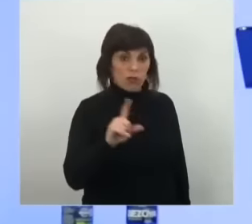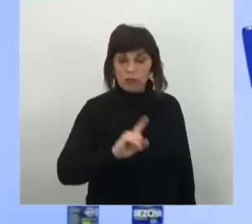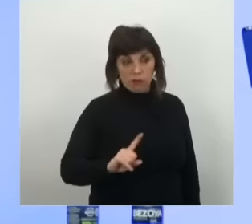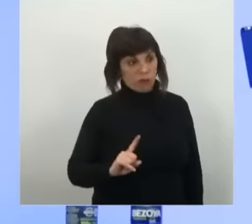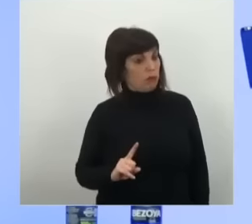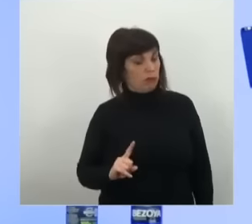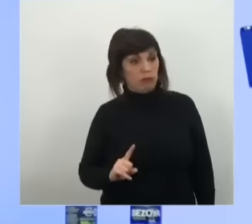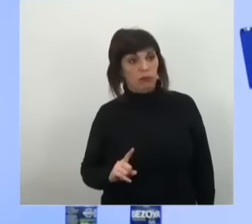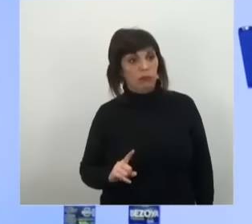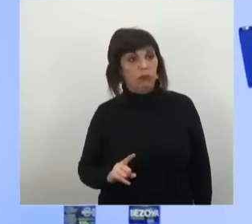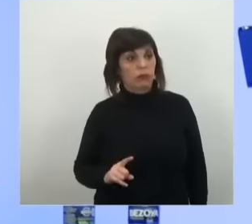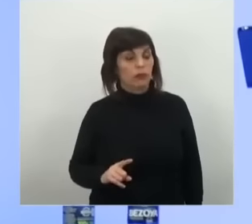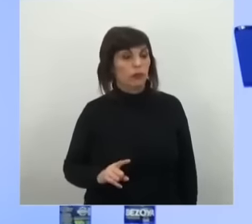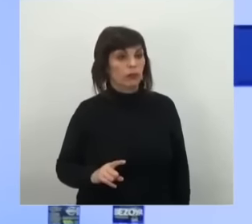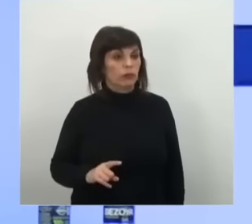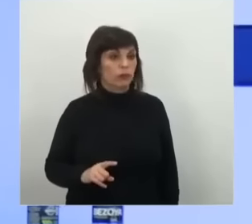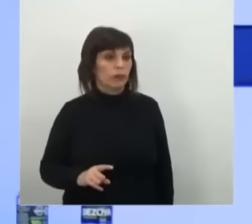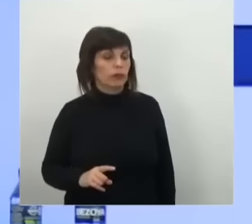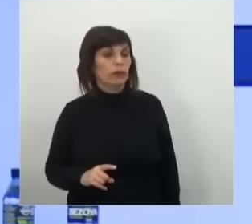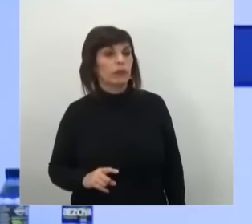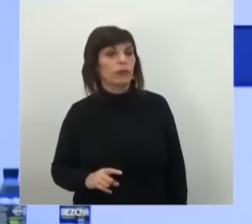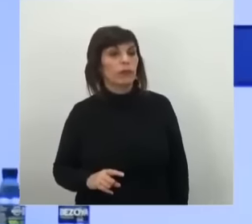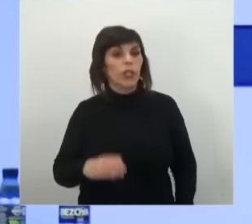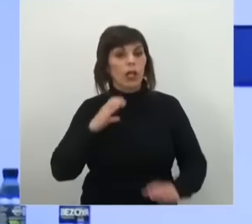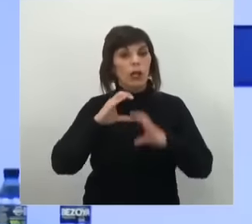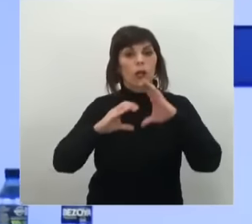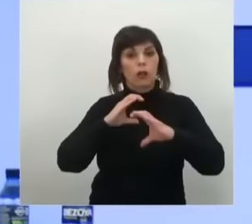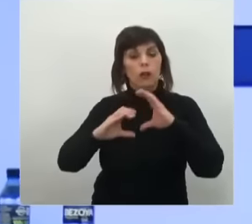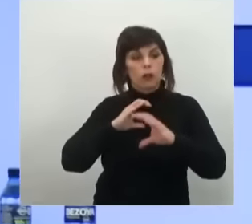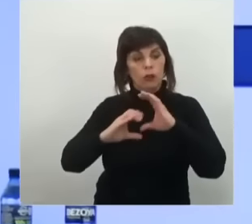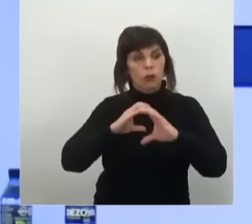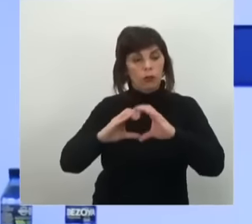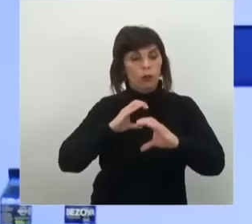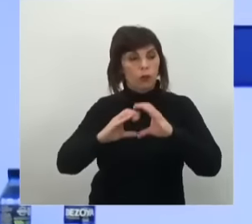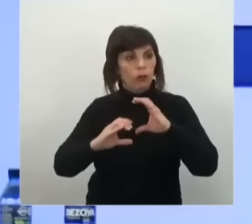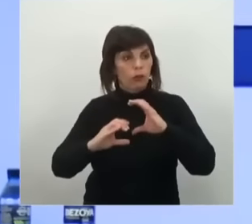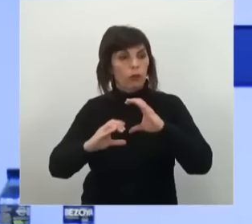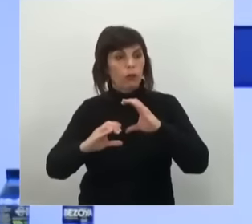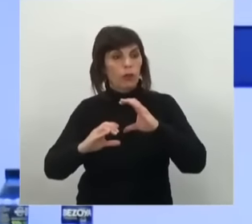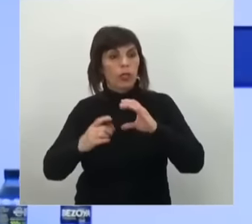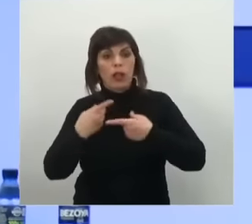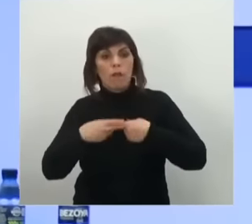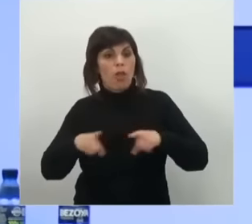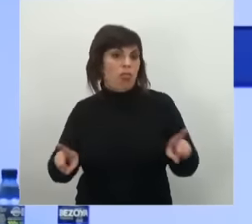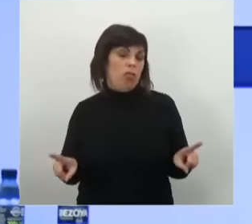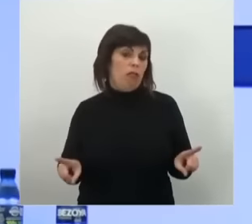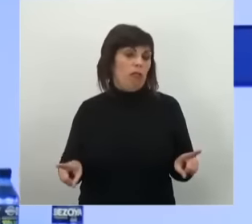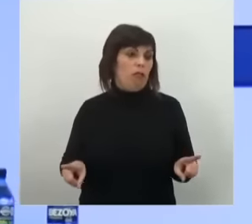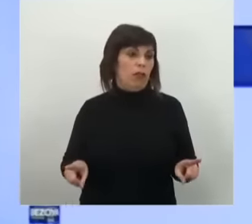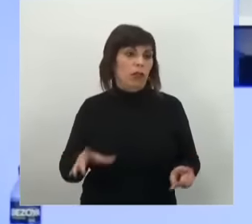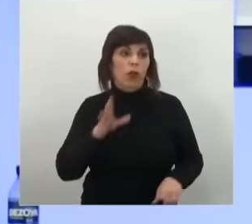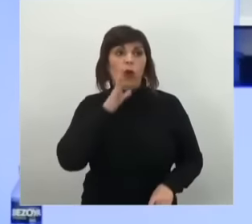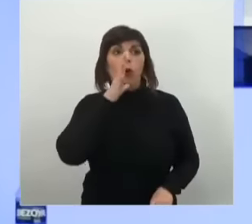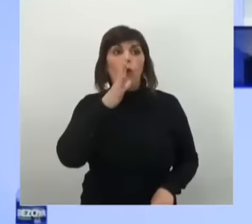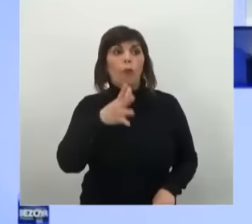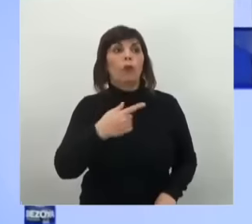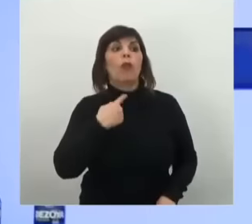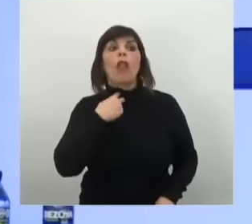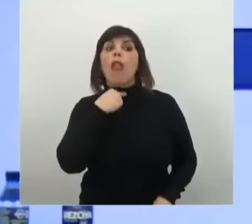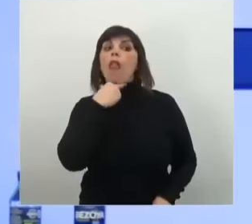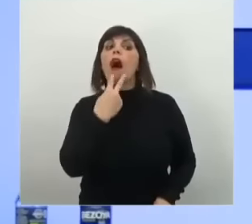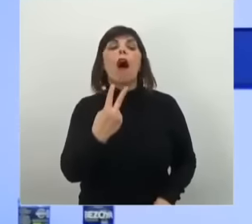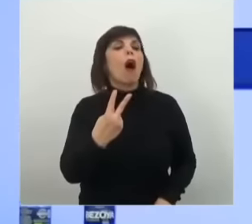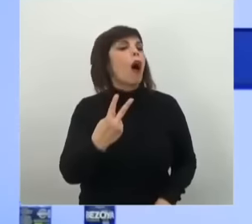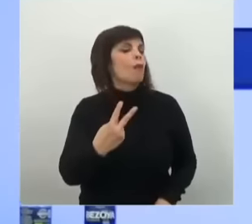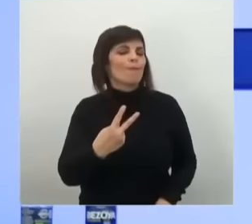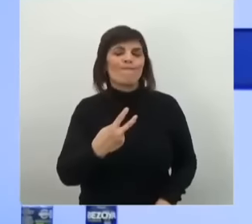y yo empezaba a comunicarme con la familia Ya de una manera un tanto diferente porque ya había perdido incluso hasta la voz